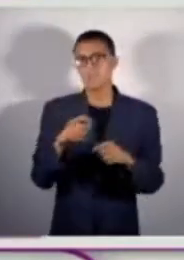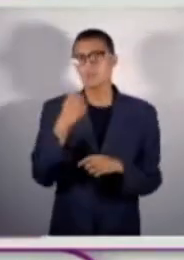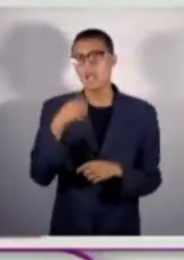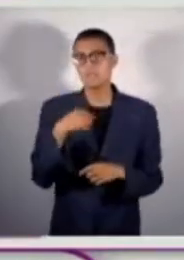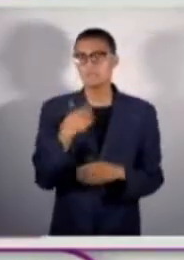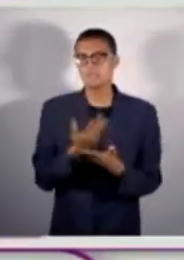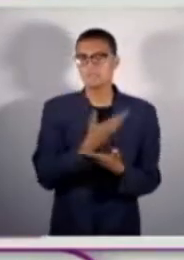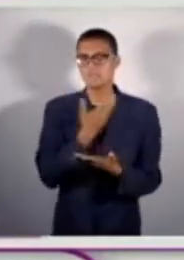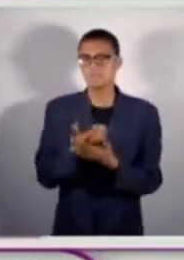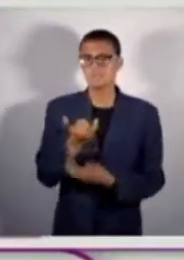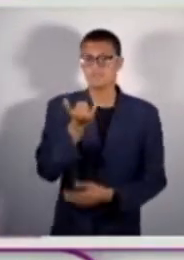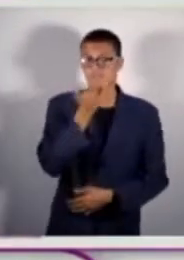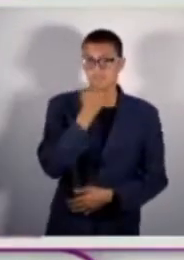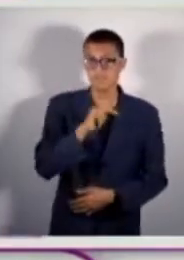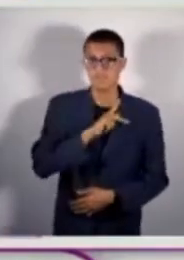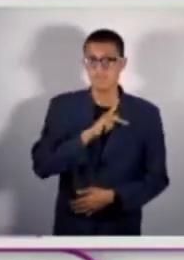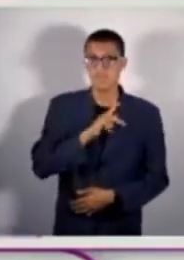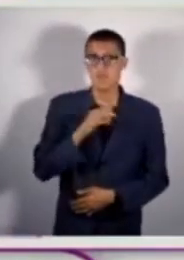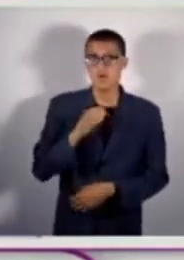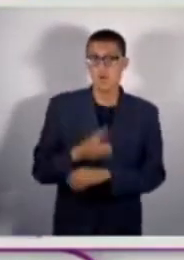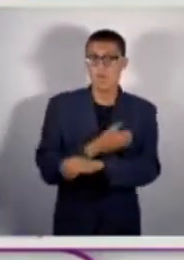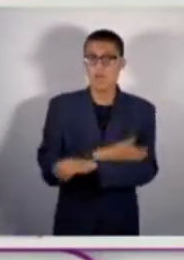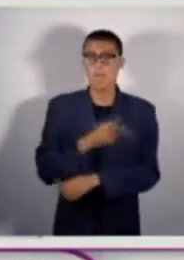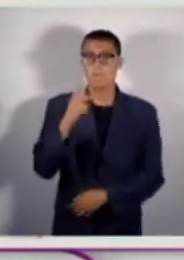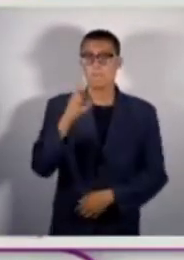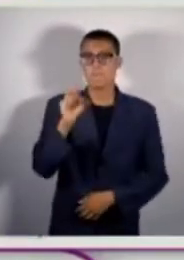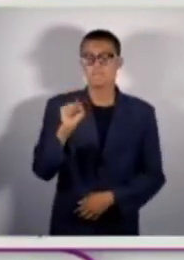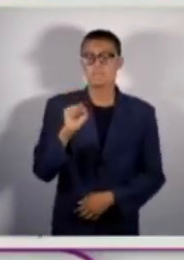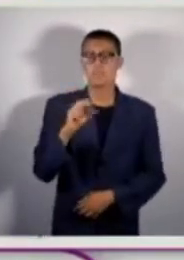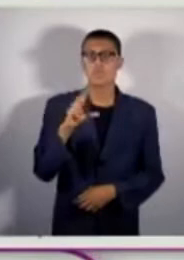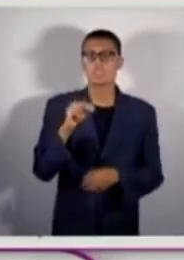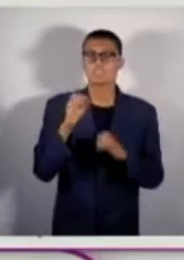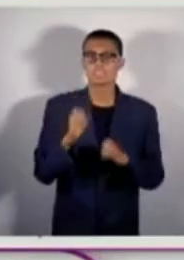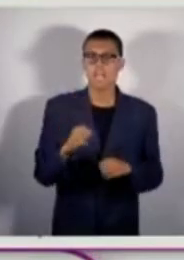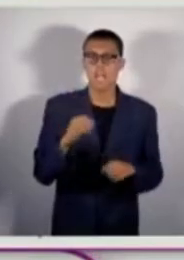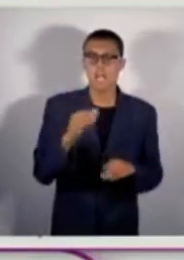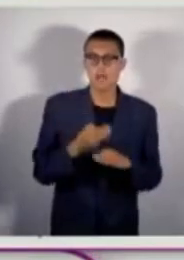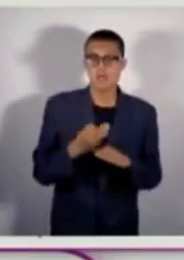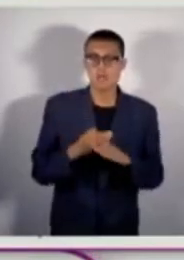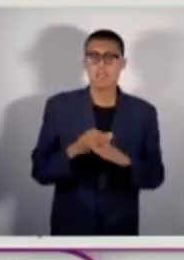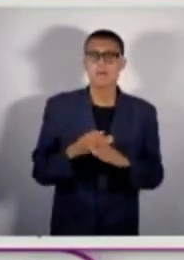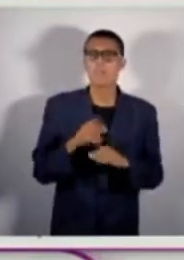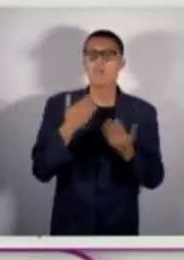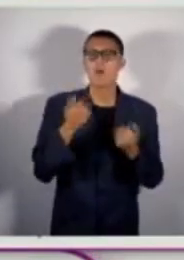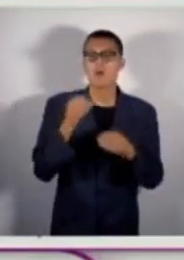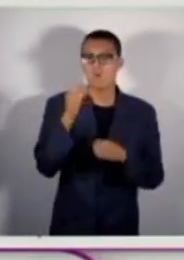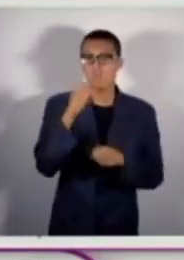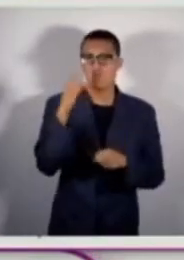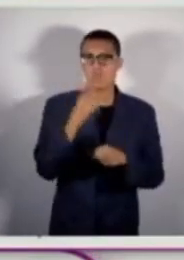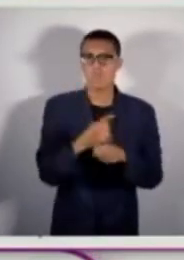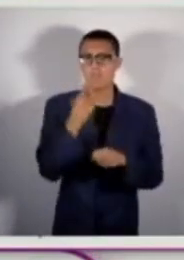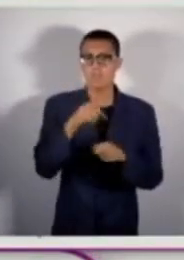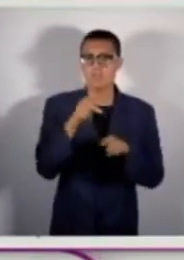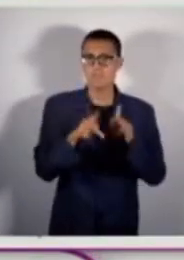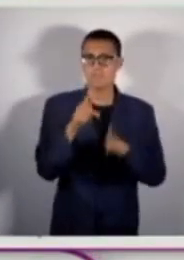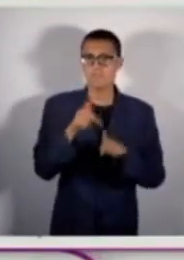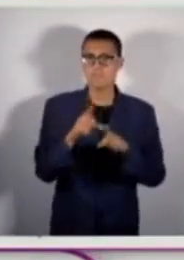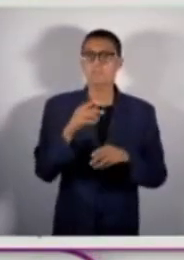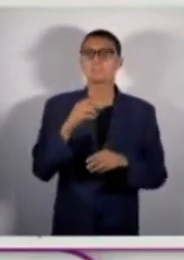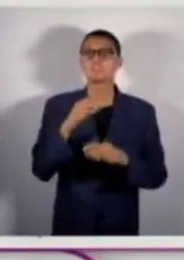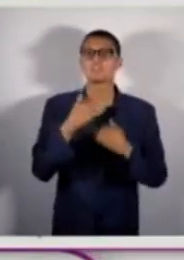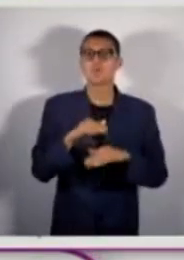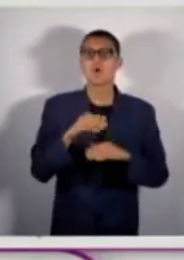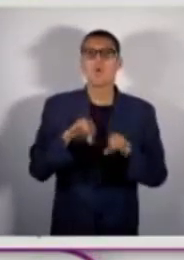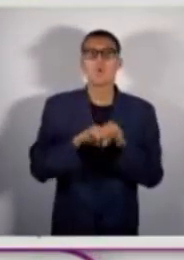lamentar que mi compañera del PES no esté esta noche aquí y que no se le haya dado la oportunidad para poder hablar de una cancha